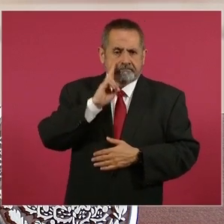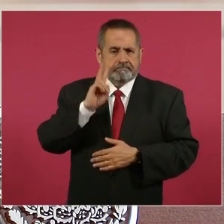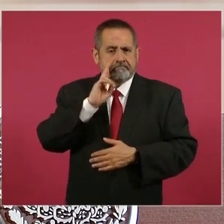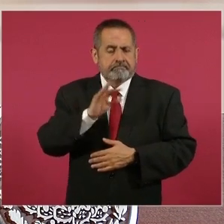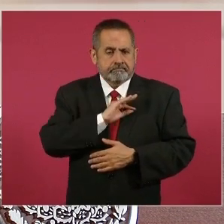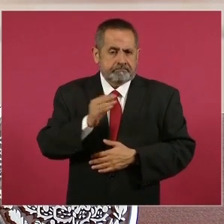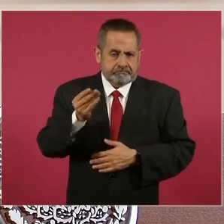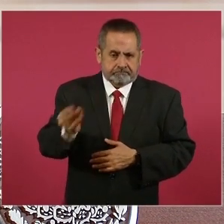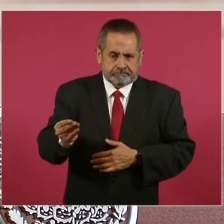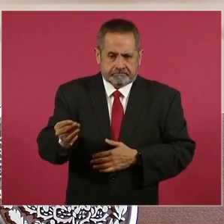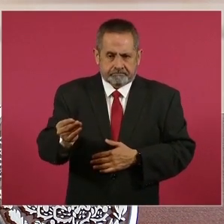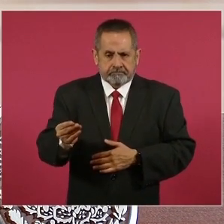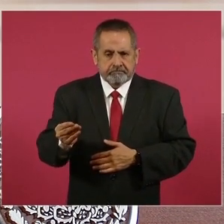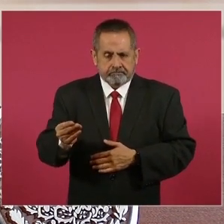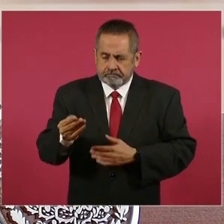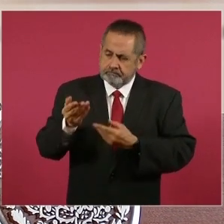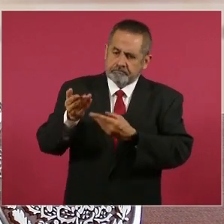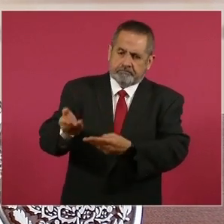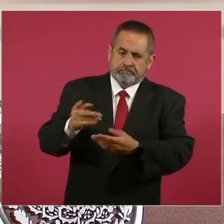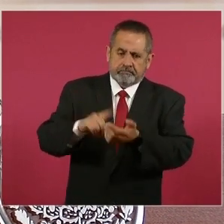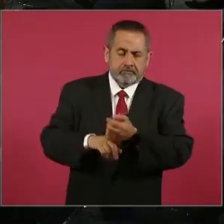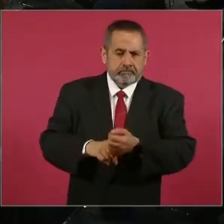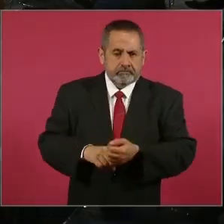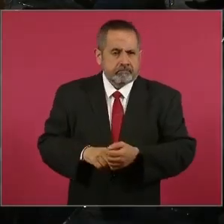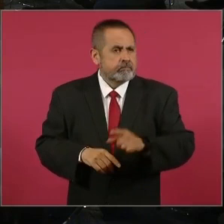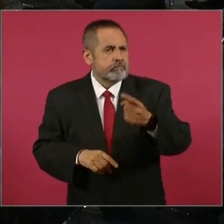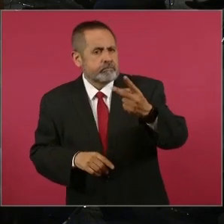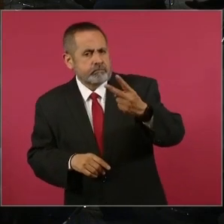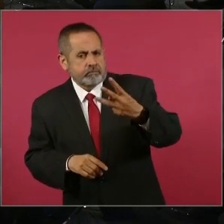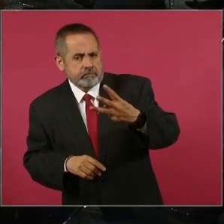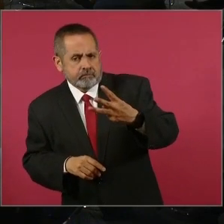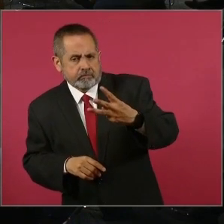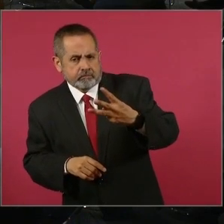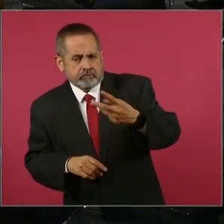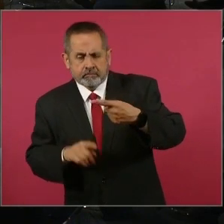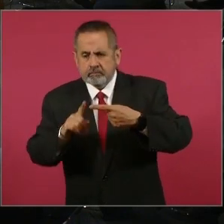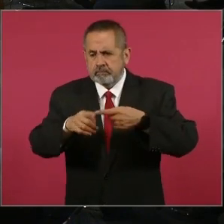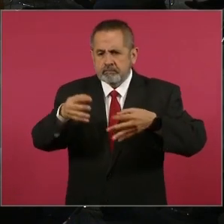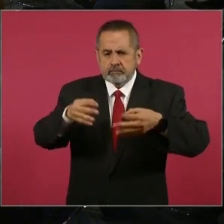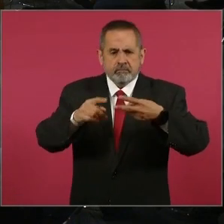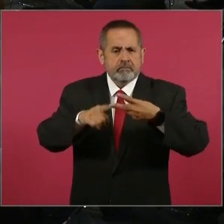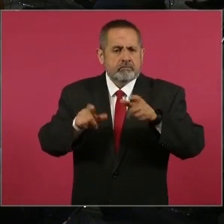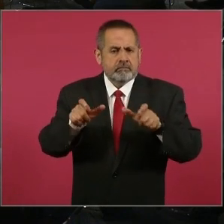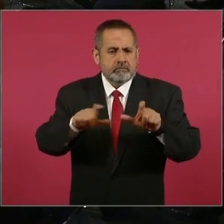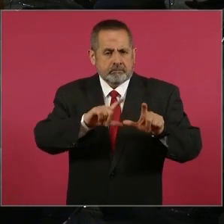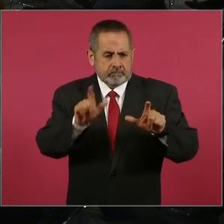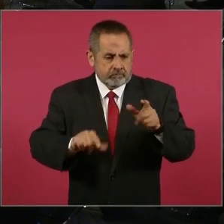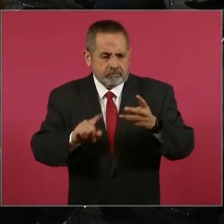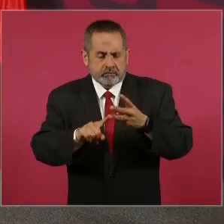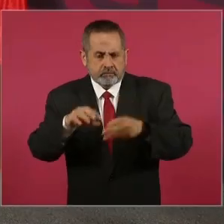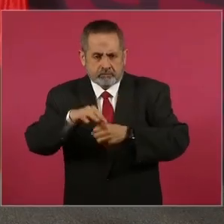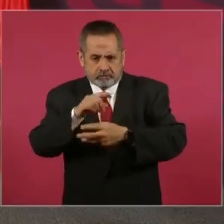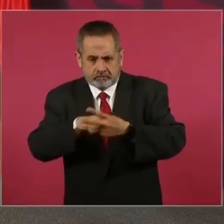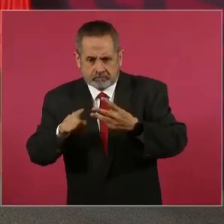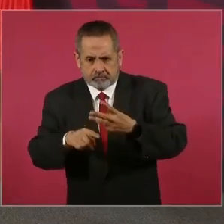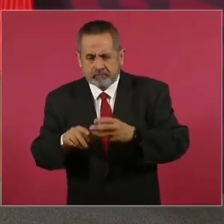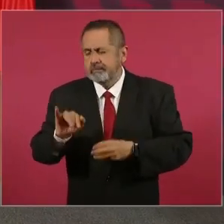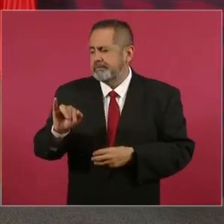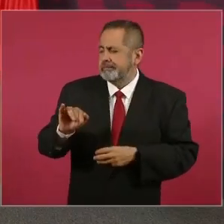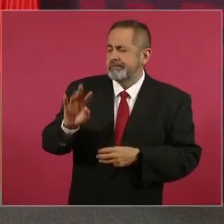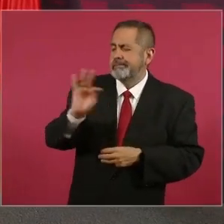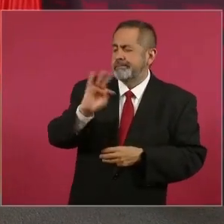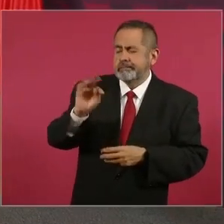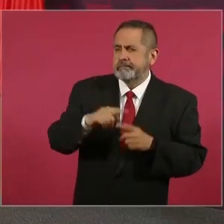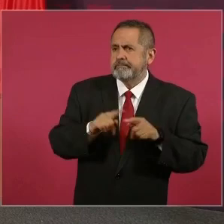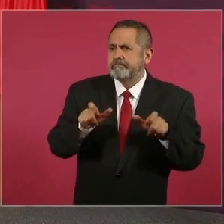febrero las vamos a presentar las tres la de judicial la de la guardia nacional electoral Sí sí puede ser que